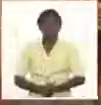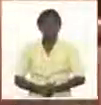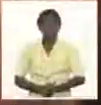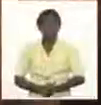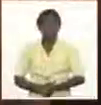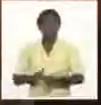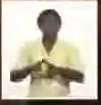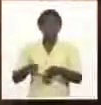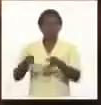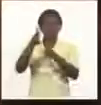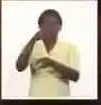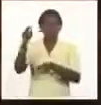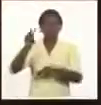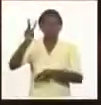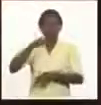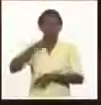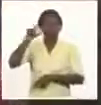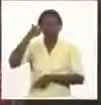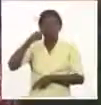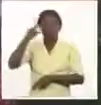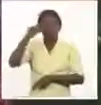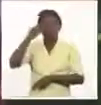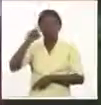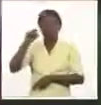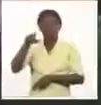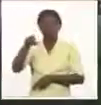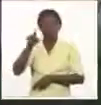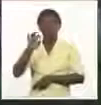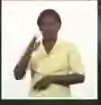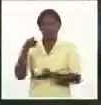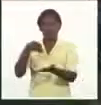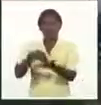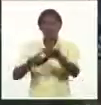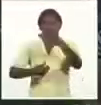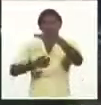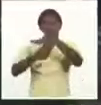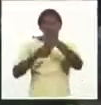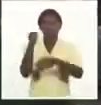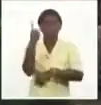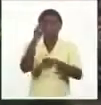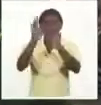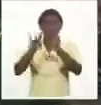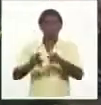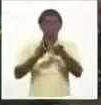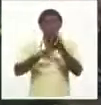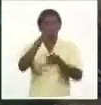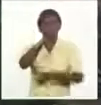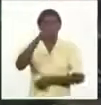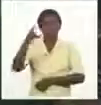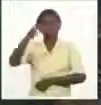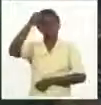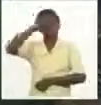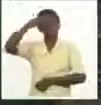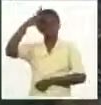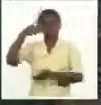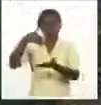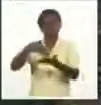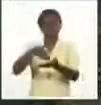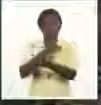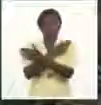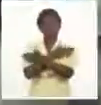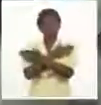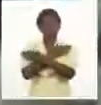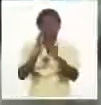Hasta el Hotel Velasco, en el centro urbano de la ciudad de Matanzas, llegó el primer secretario del Comité Central del Partido y presidente de la República de Cuba, Miguel